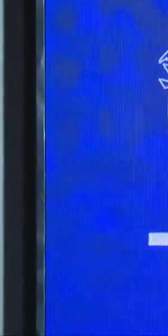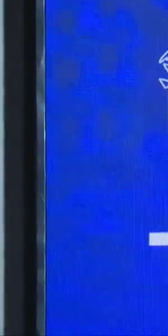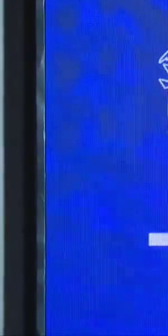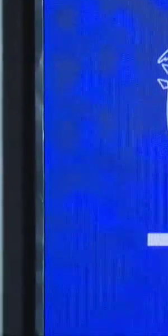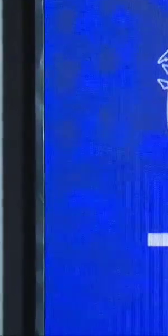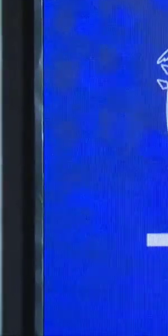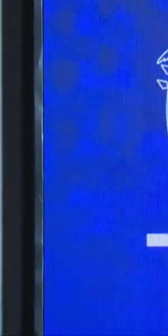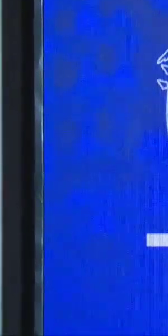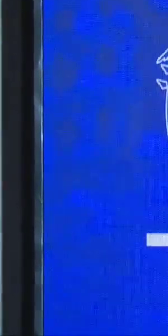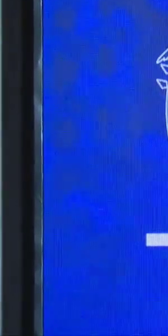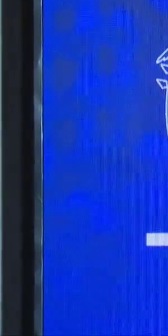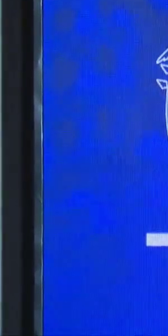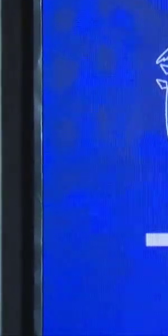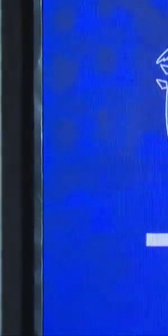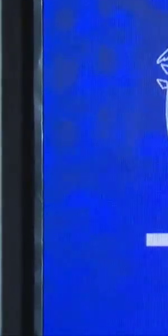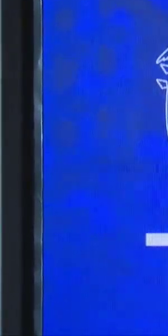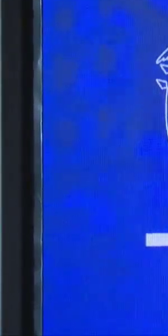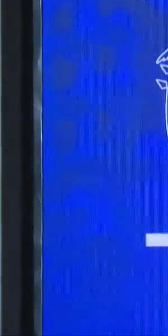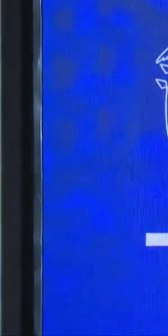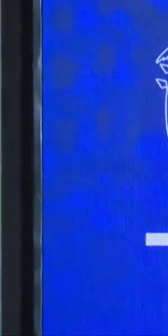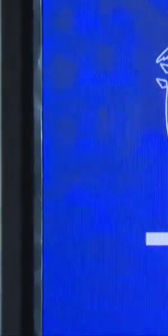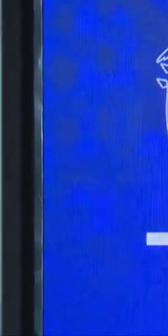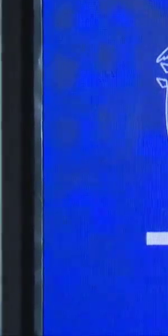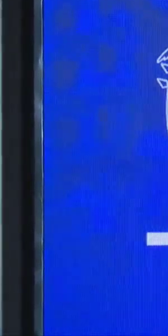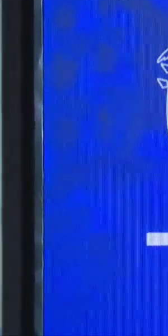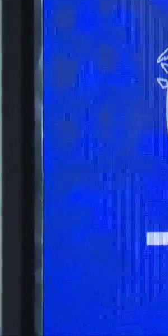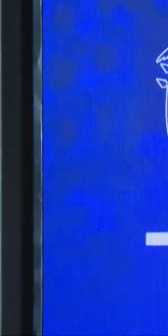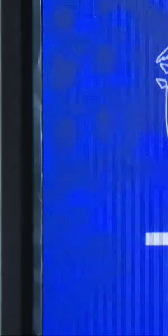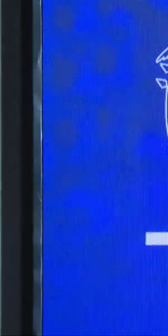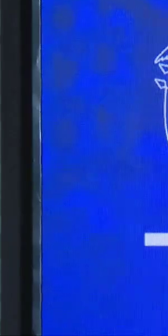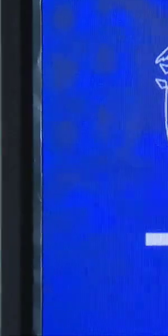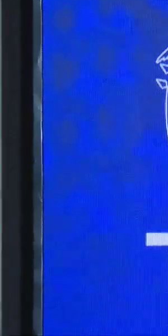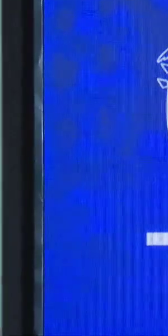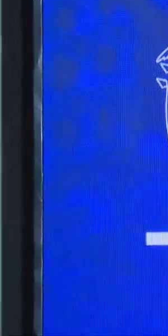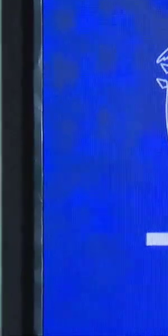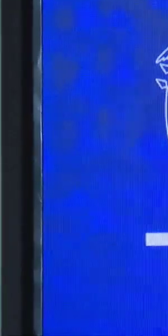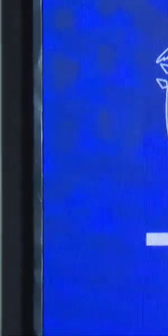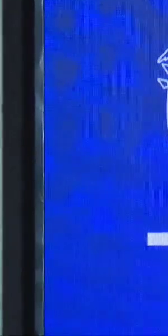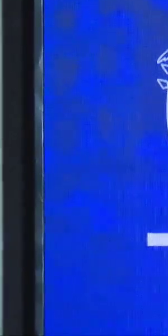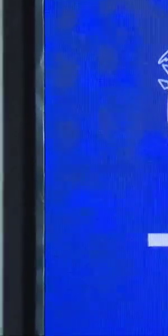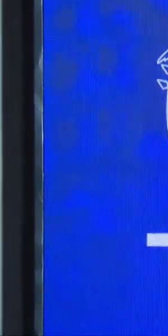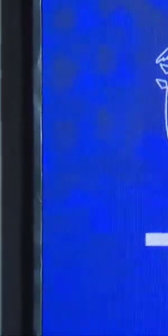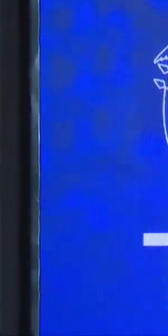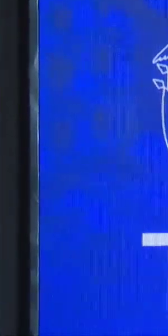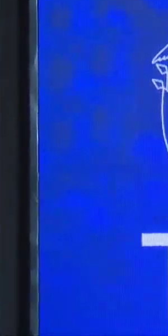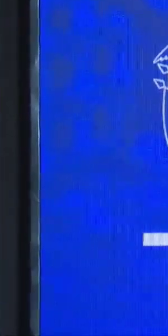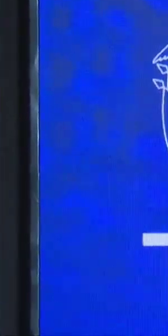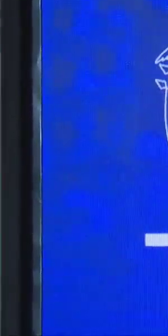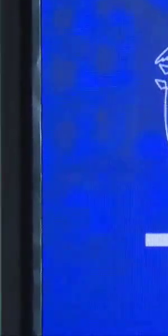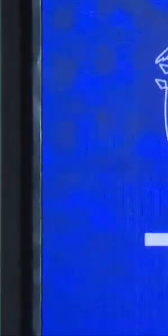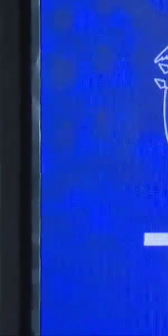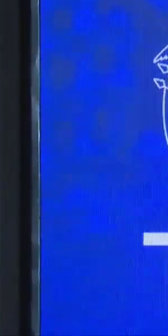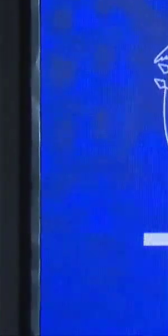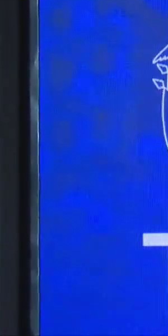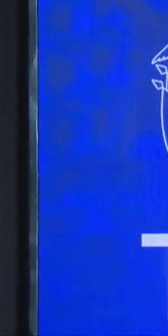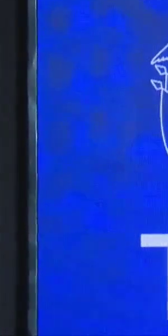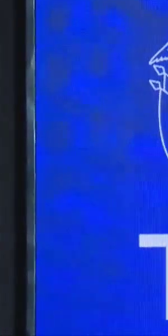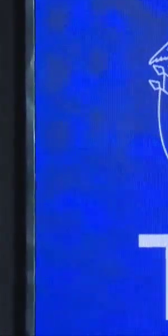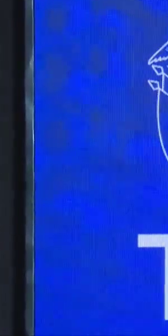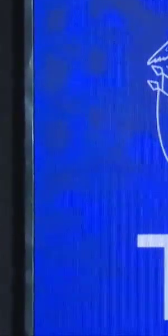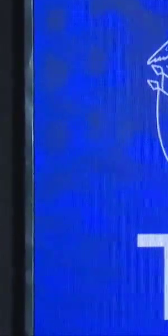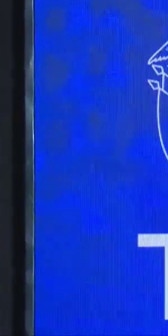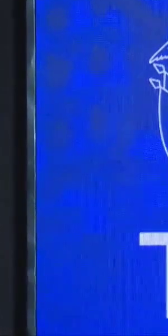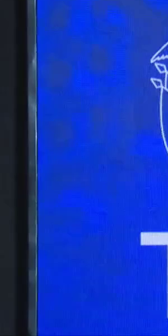para tener una mejor estrategia de gestión del destino, que eso incluye poder identificar